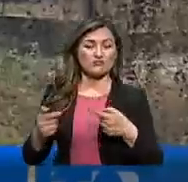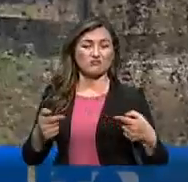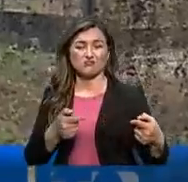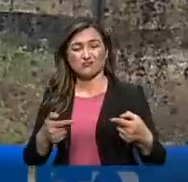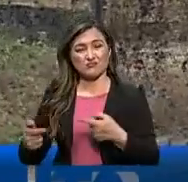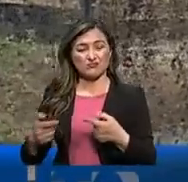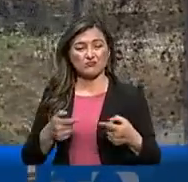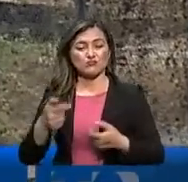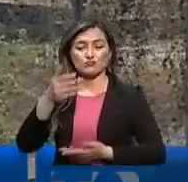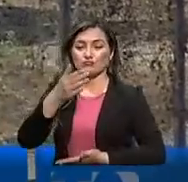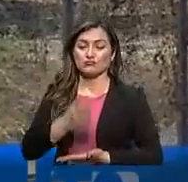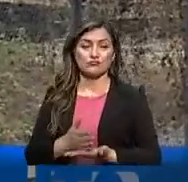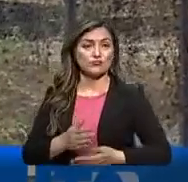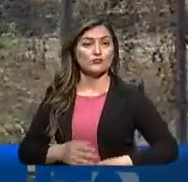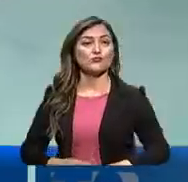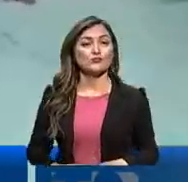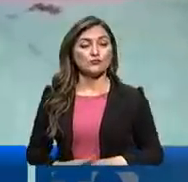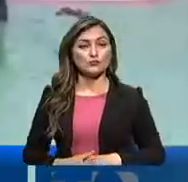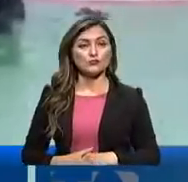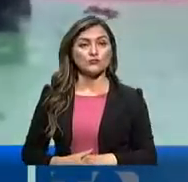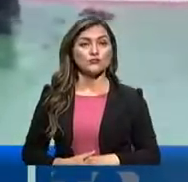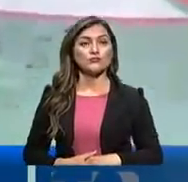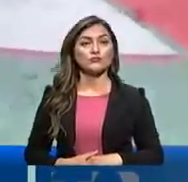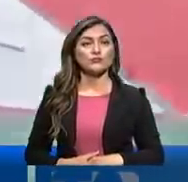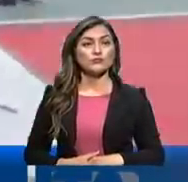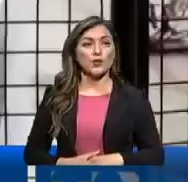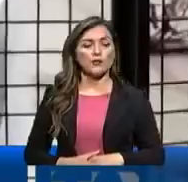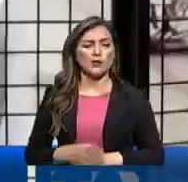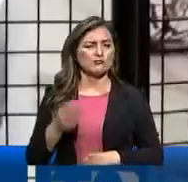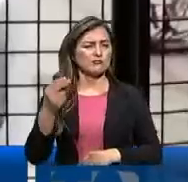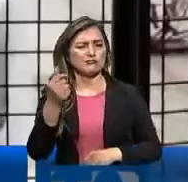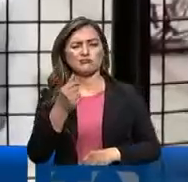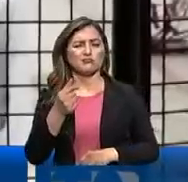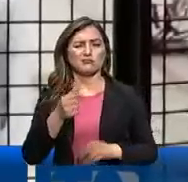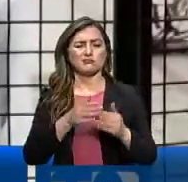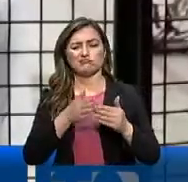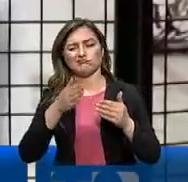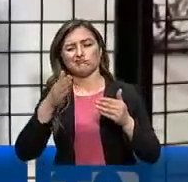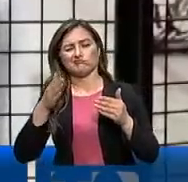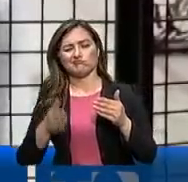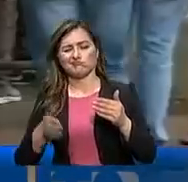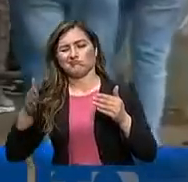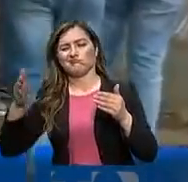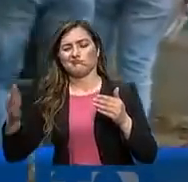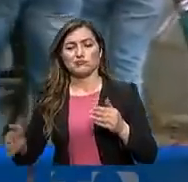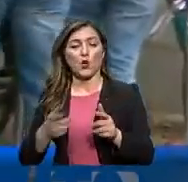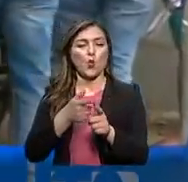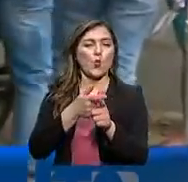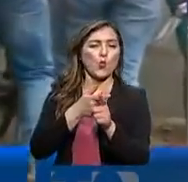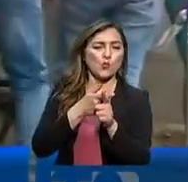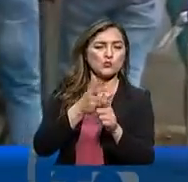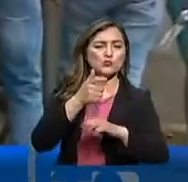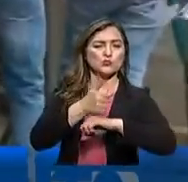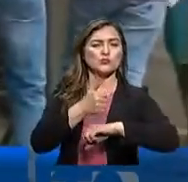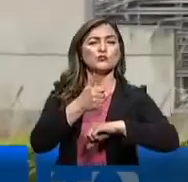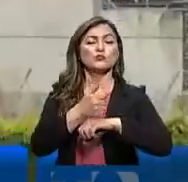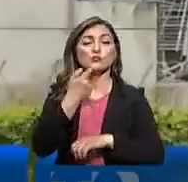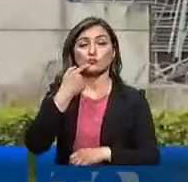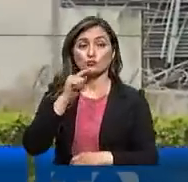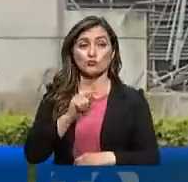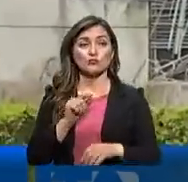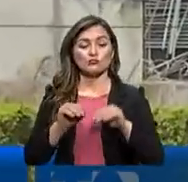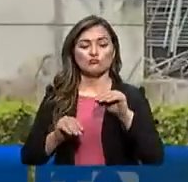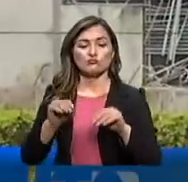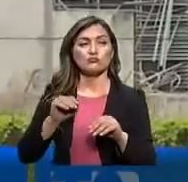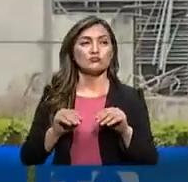que se viven en el sistema penitenciario, pero eso a largo plazo, a corto y mediano plazo, que es lo urgente. Las autoridades manifestaron que